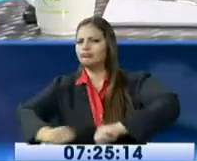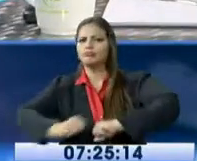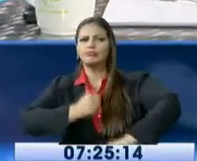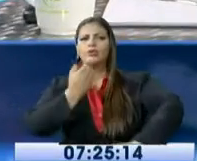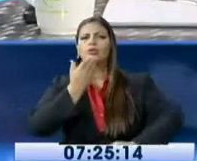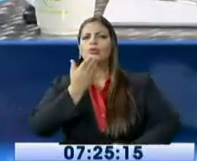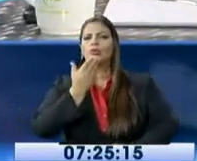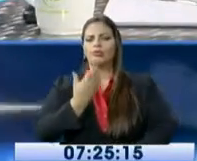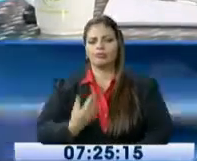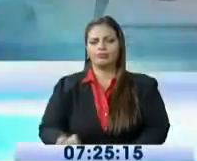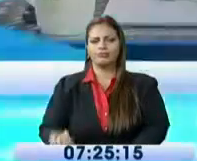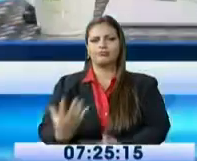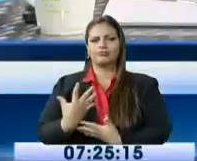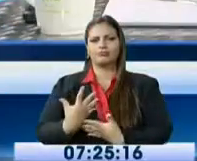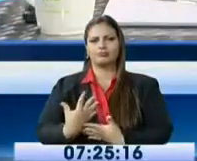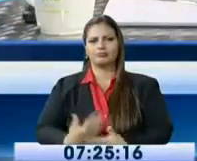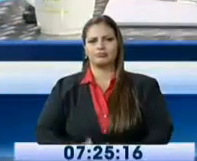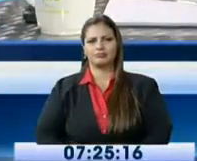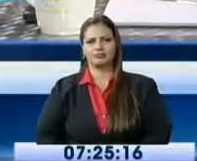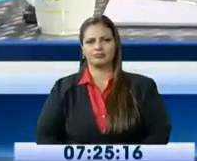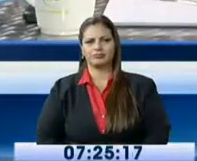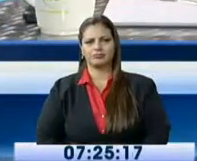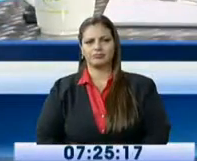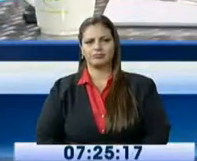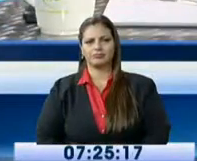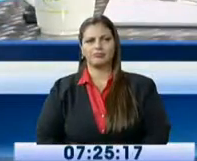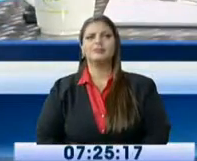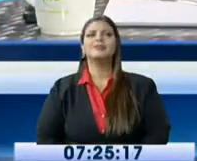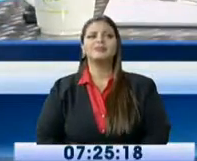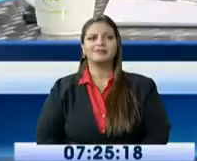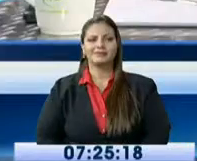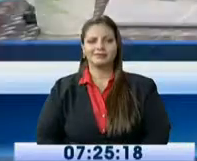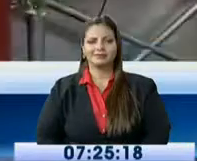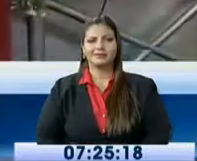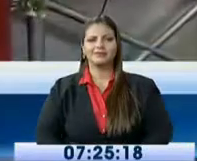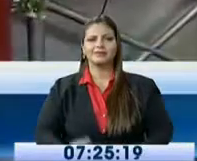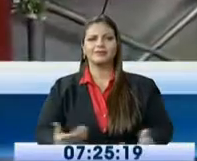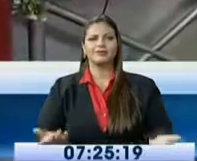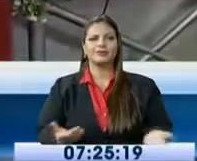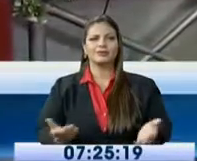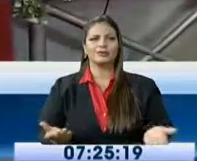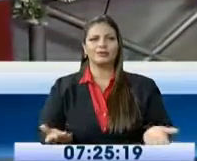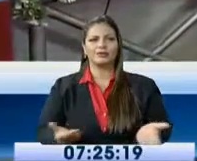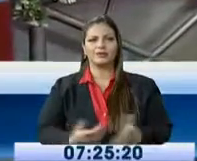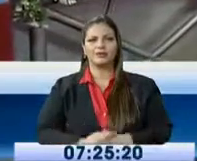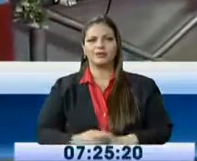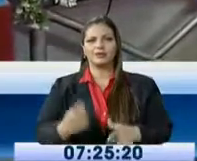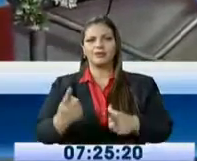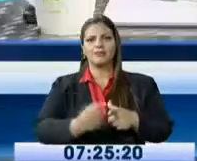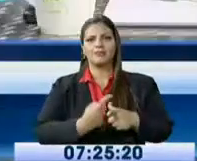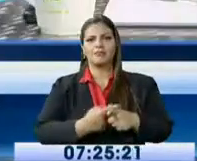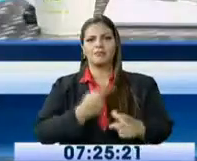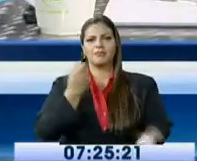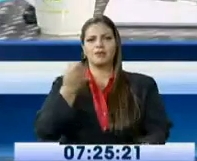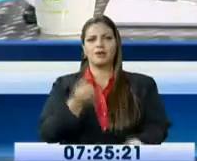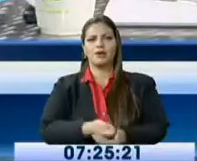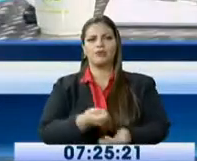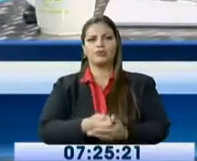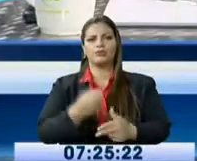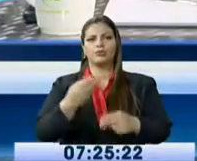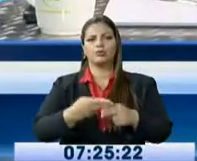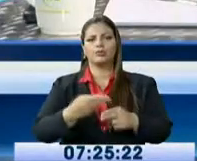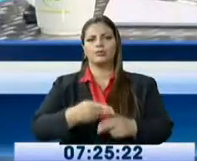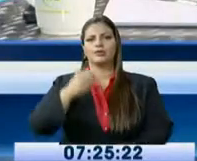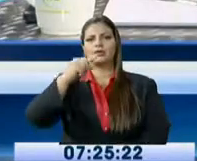en el mercado de Garay. Garay, me dijiste, ¿no? Del barrio Garay. Bueno, adelante, efectivamente, Jorge.